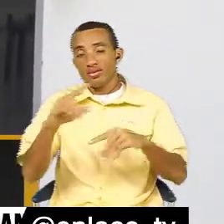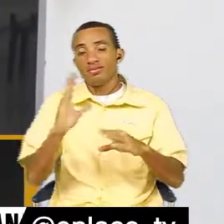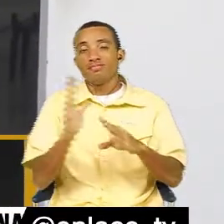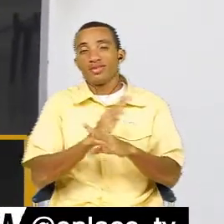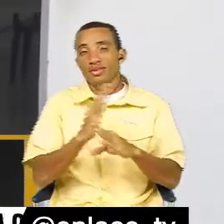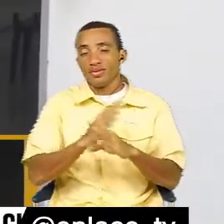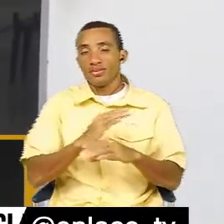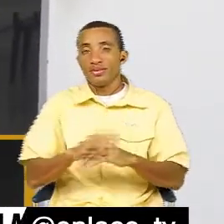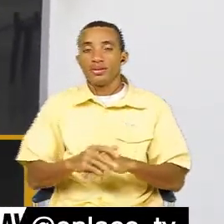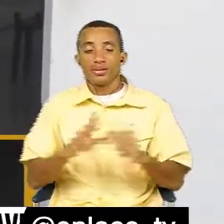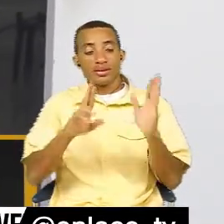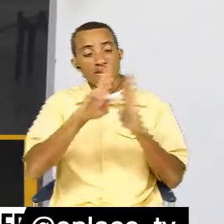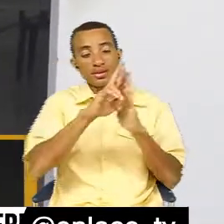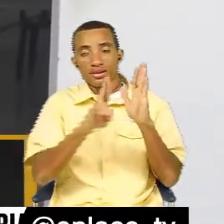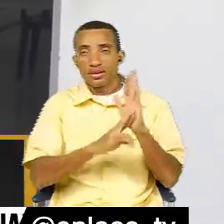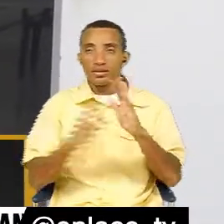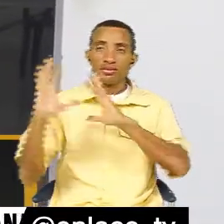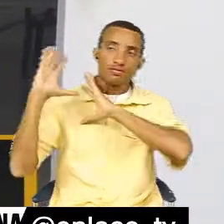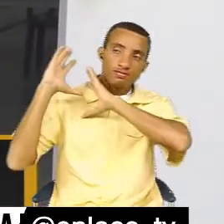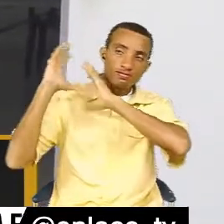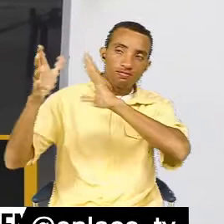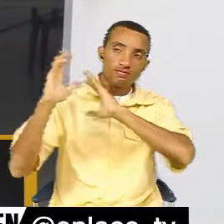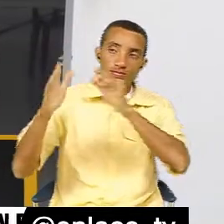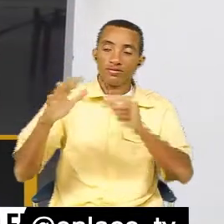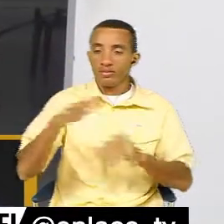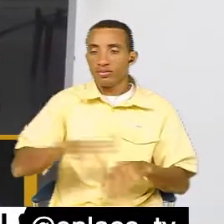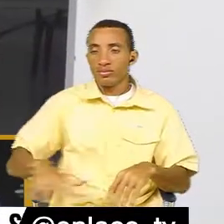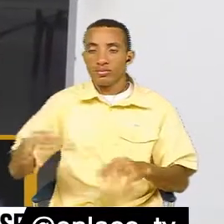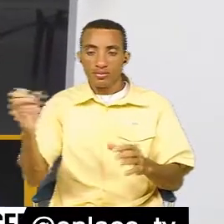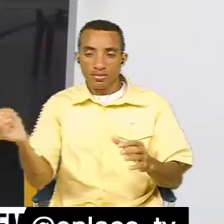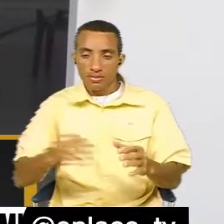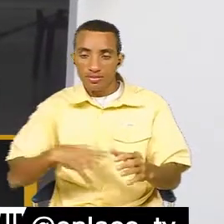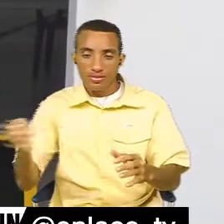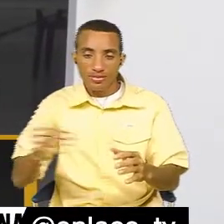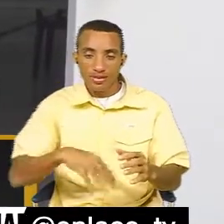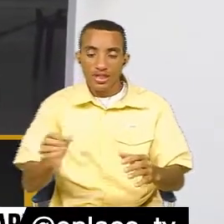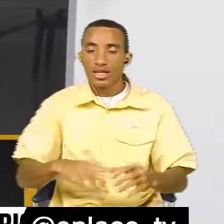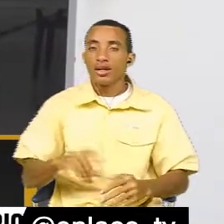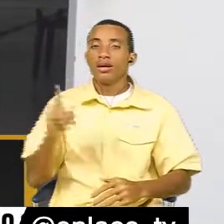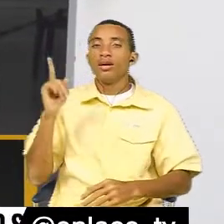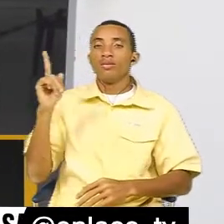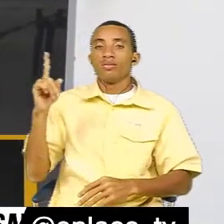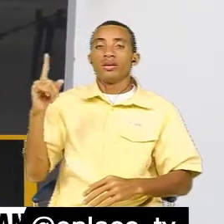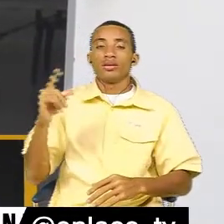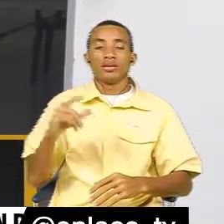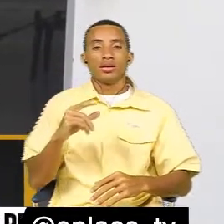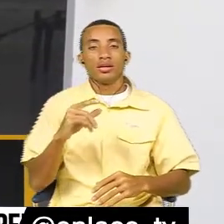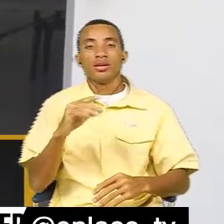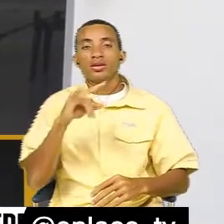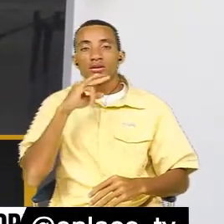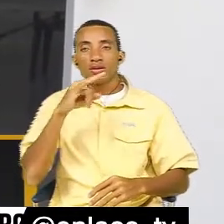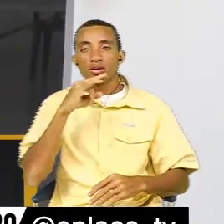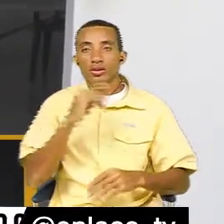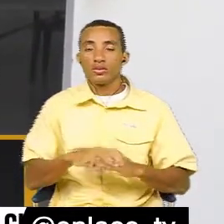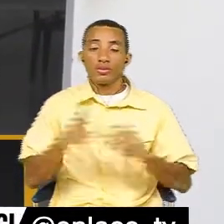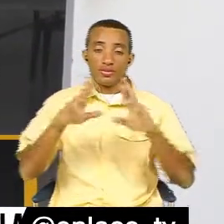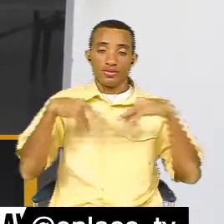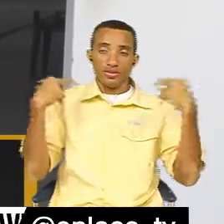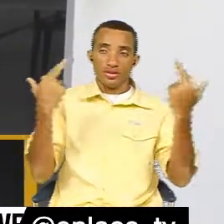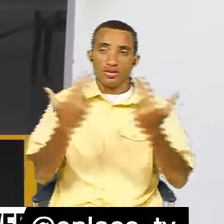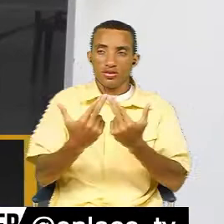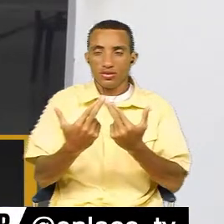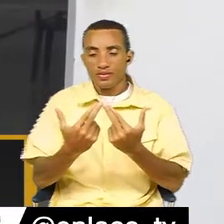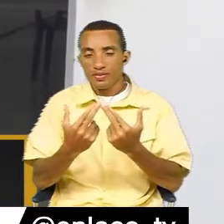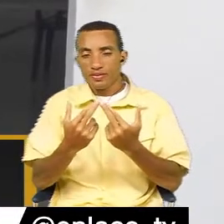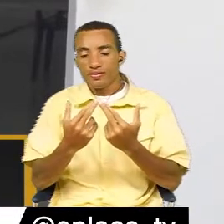que ver la resolución de carga y descarga en los alrededores de la Plaza de Mercado Torcoroma. Entonces, para eso estamos en esta reunión, para aclarar